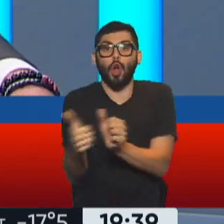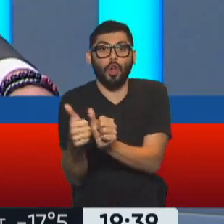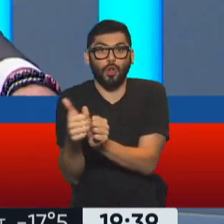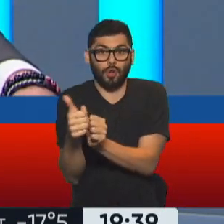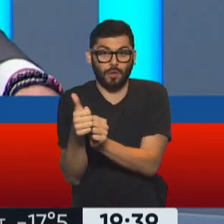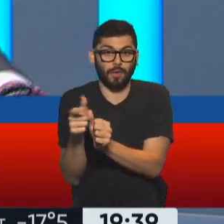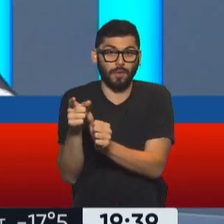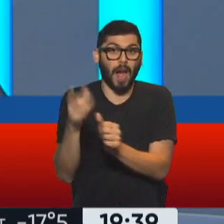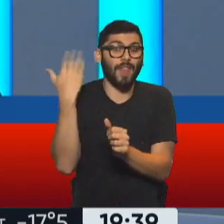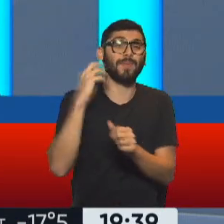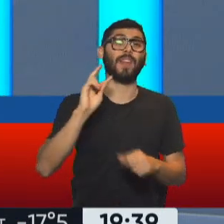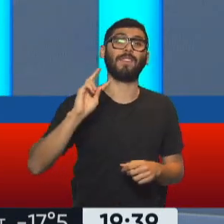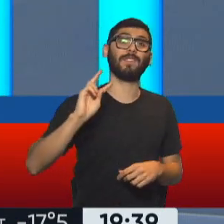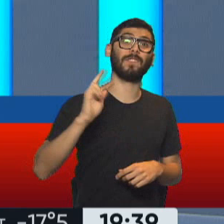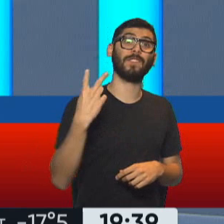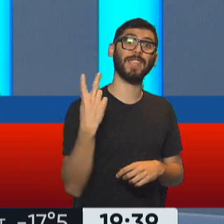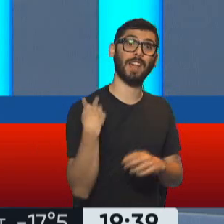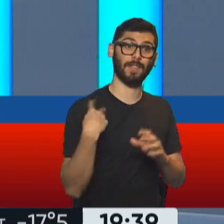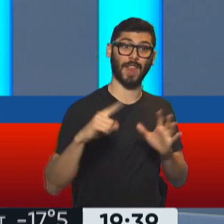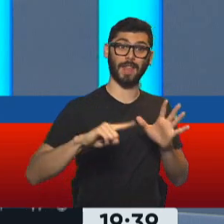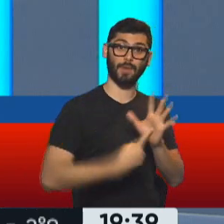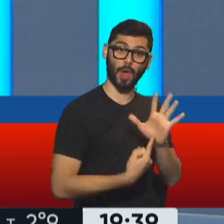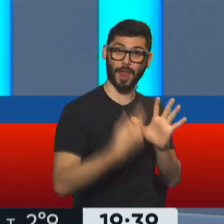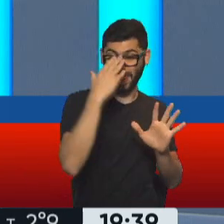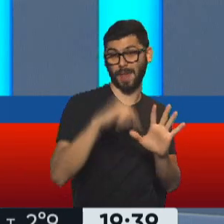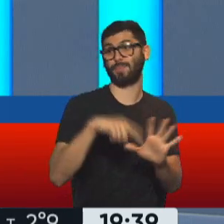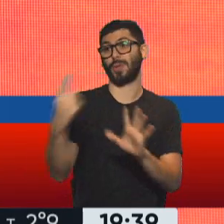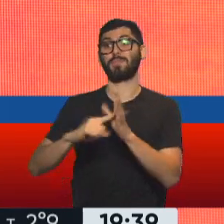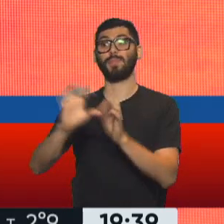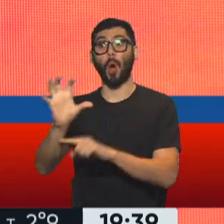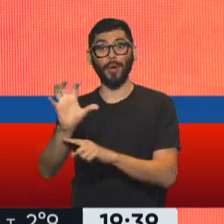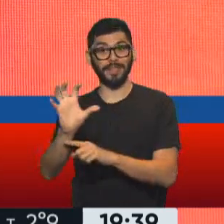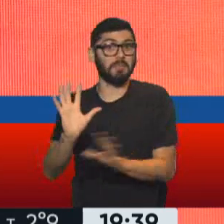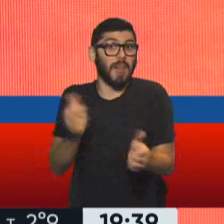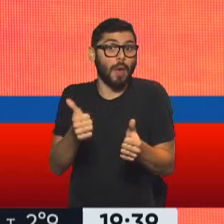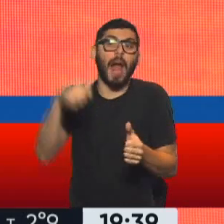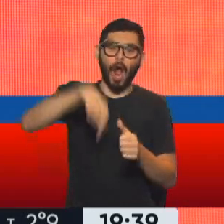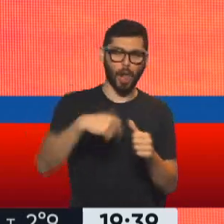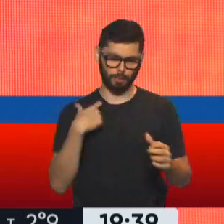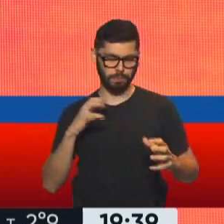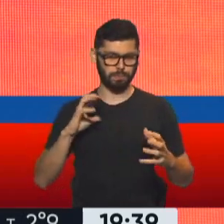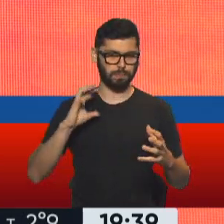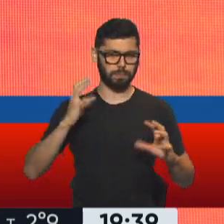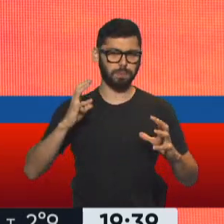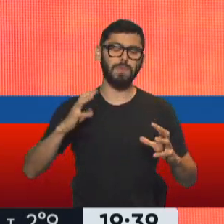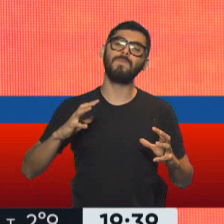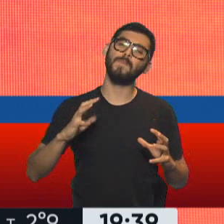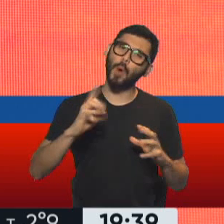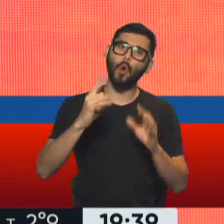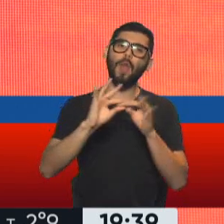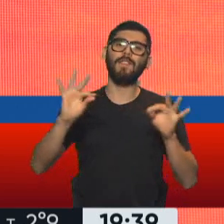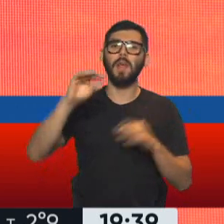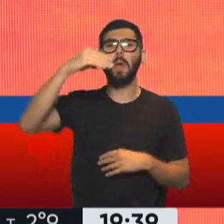jefa de gobierno de la ciudad de buenos aires cuando fue candidata la provincia y parecía que los jodidos hay una frase de gerardo morales que el que ha hecho hoy que